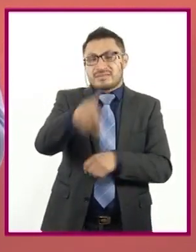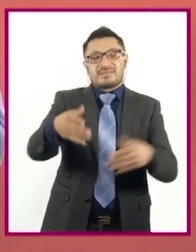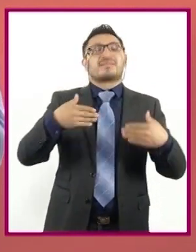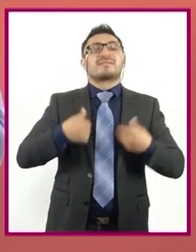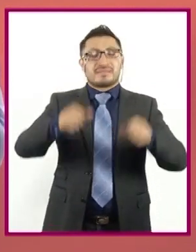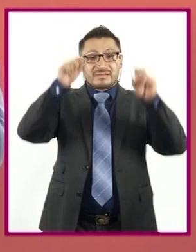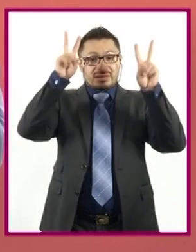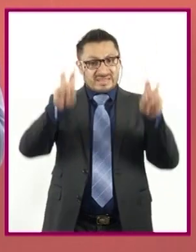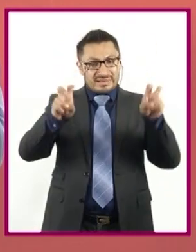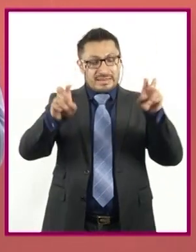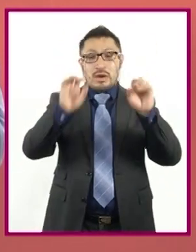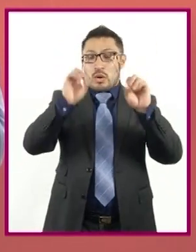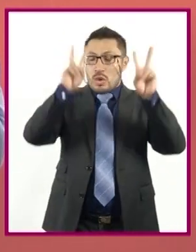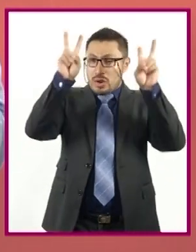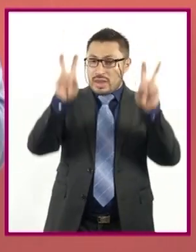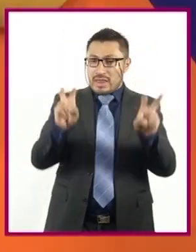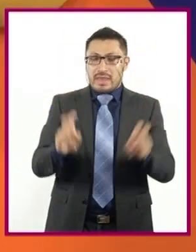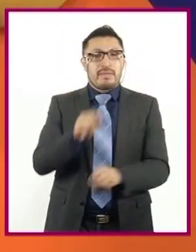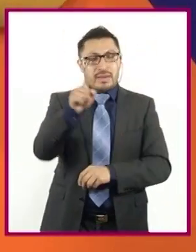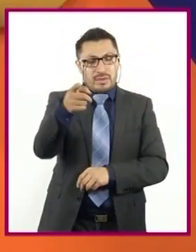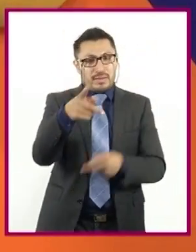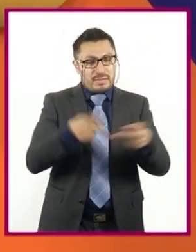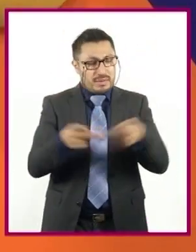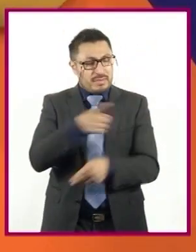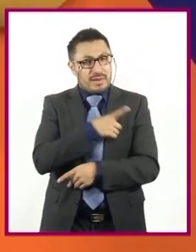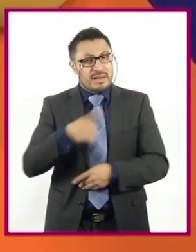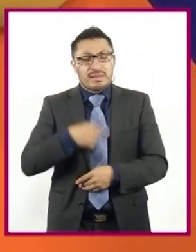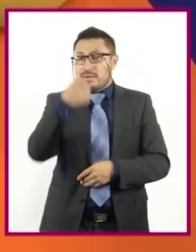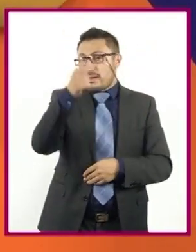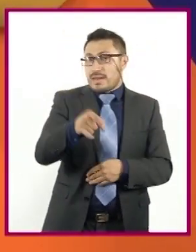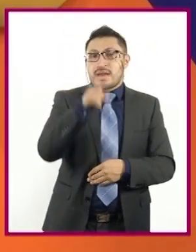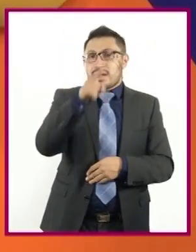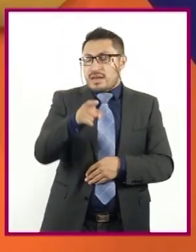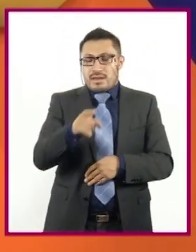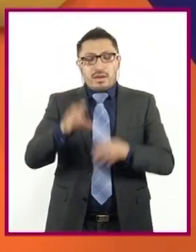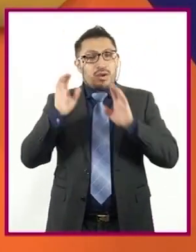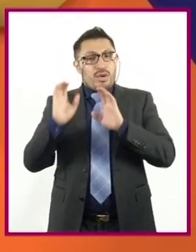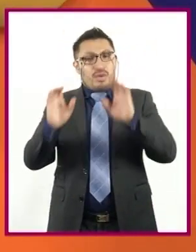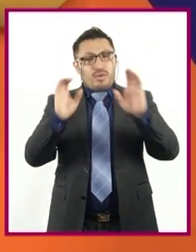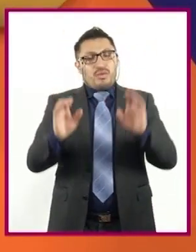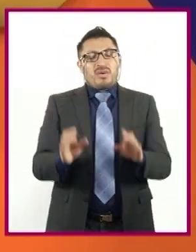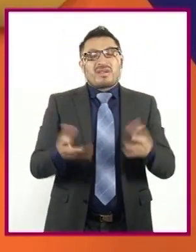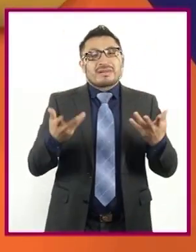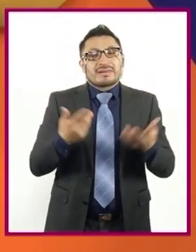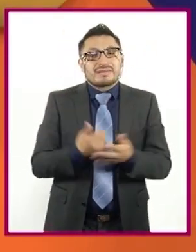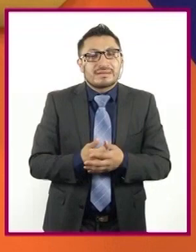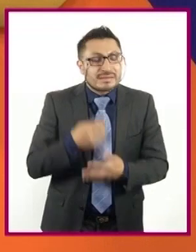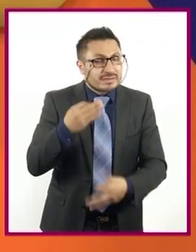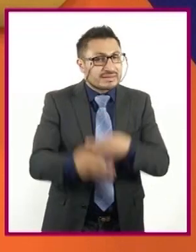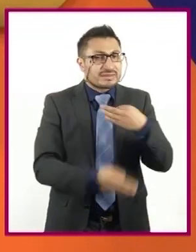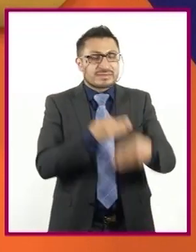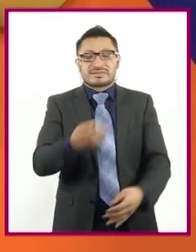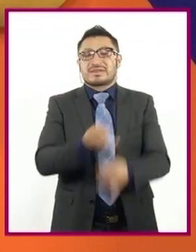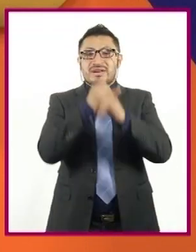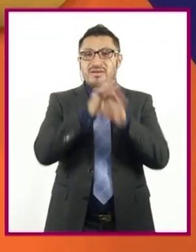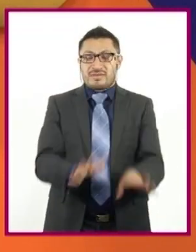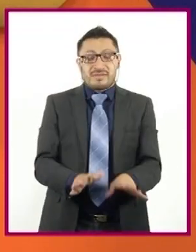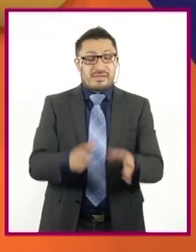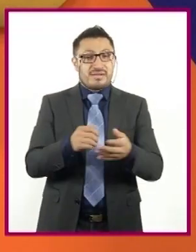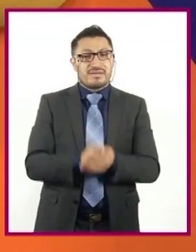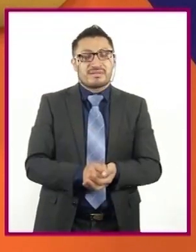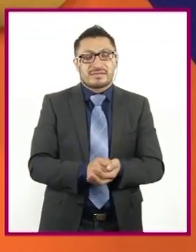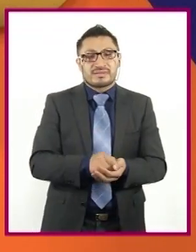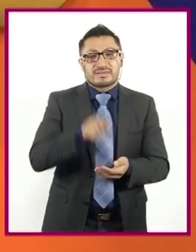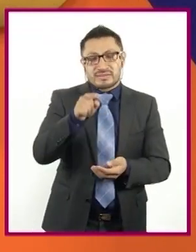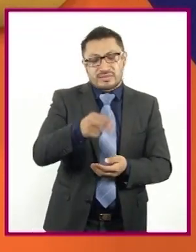tema o los temas que deban preparar. Así podrán conservar a grandes rasgos todos esos datos que requieran al